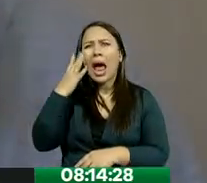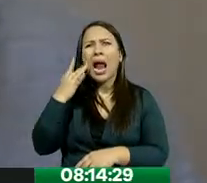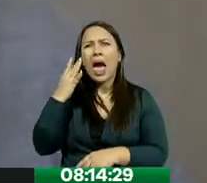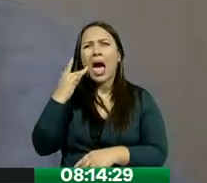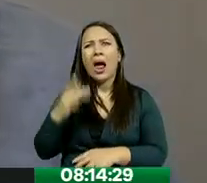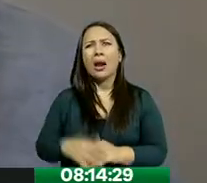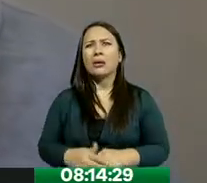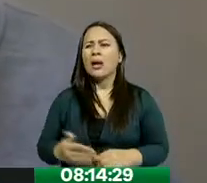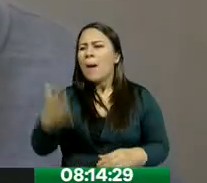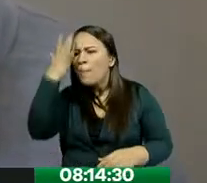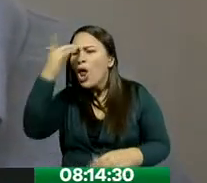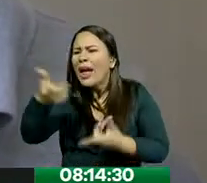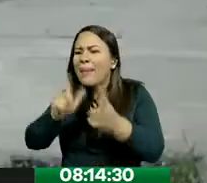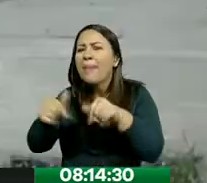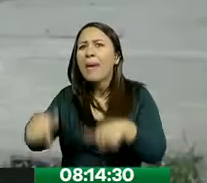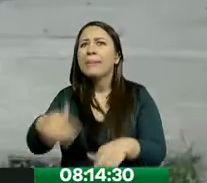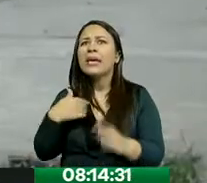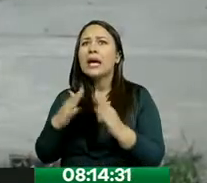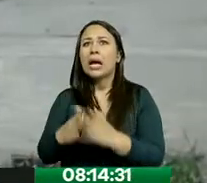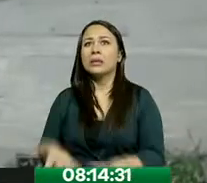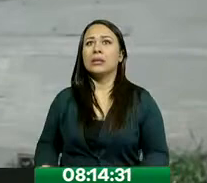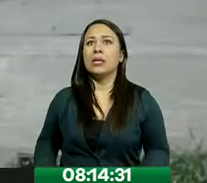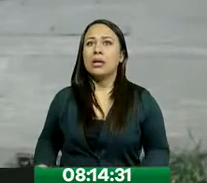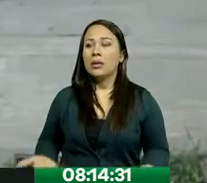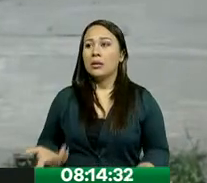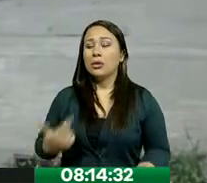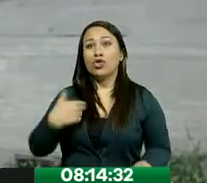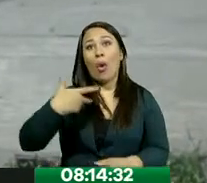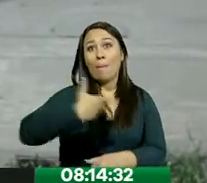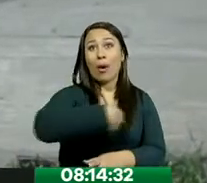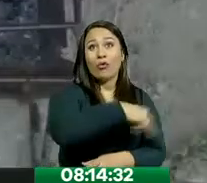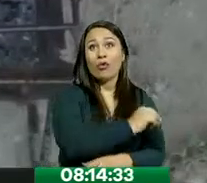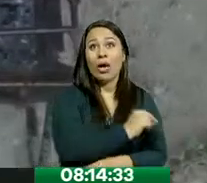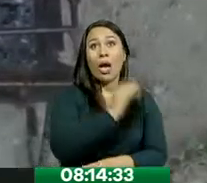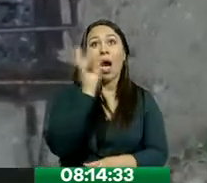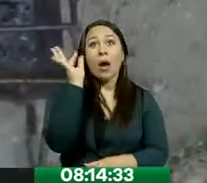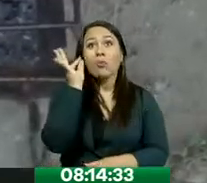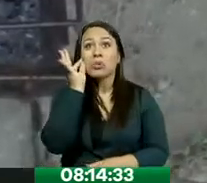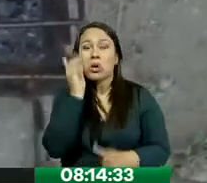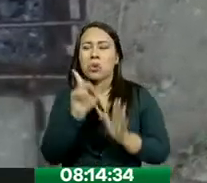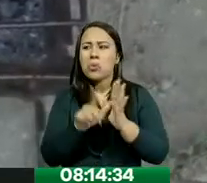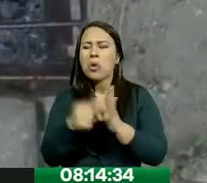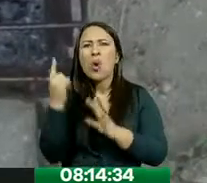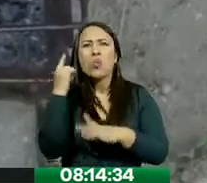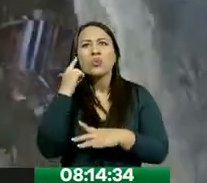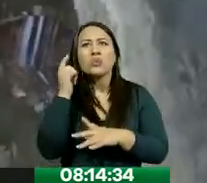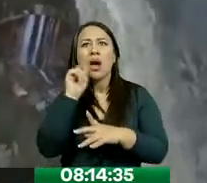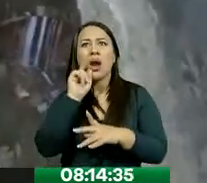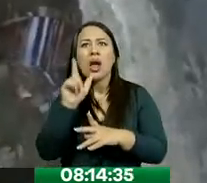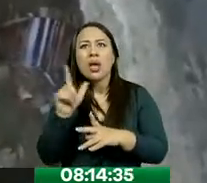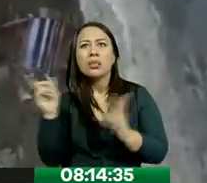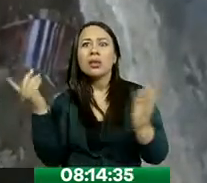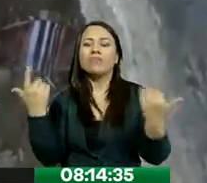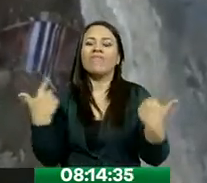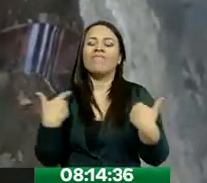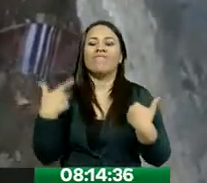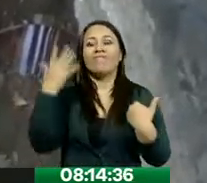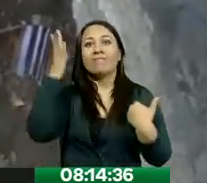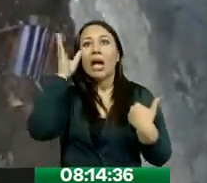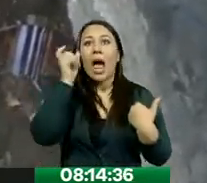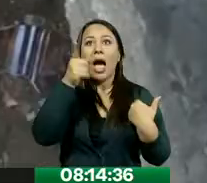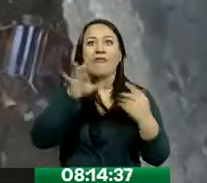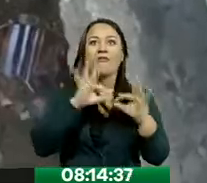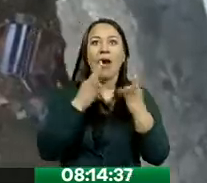decir que tanta cosa por allí. Ocurrió en el barrio Santa Rosa de Santo Domingo, en circunstancias en que la pareja, familiares y